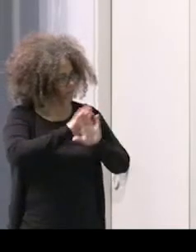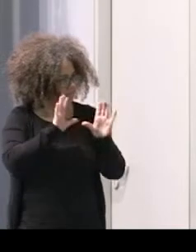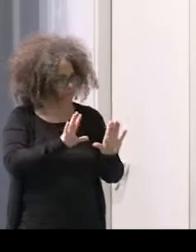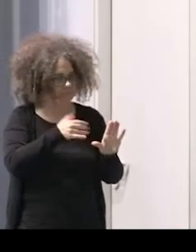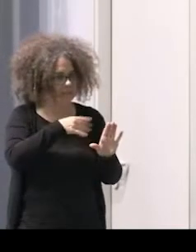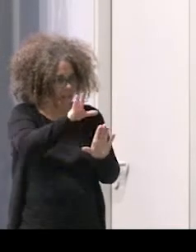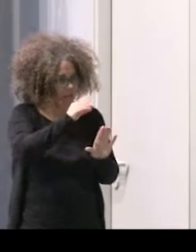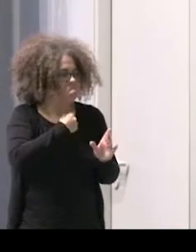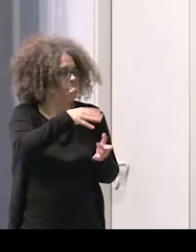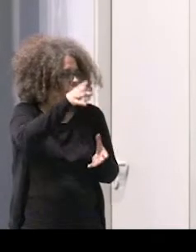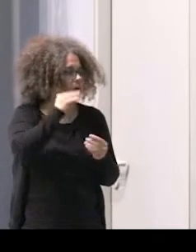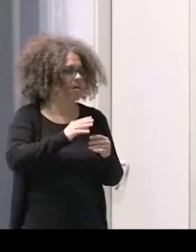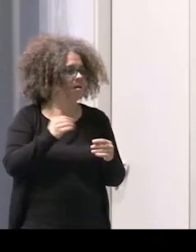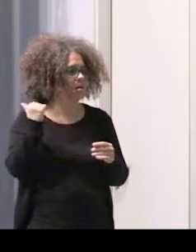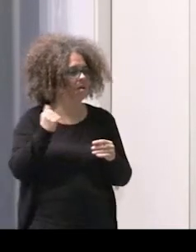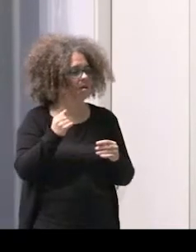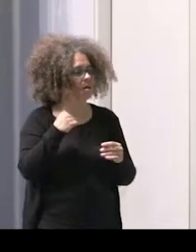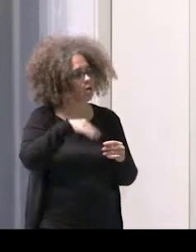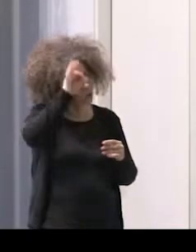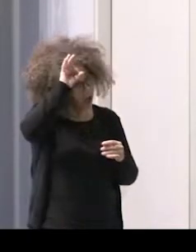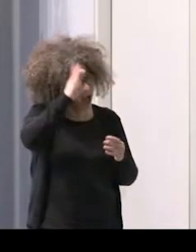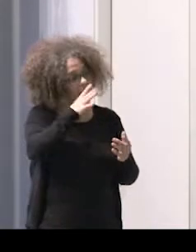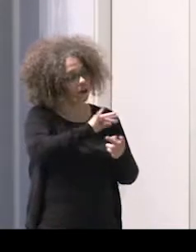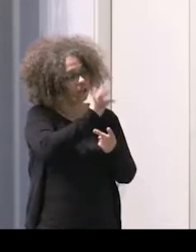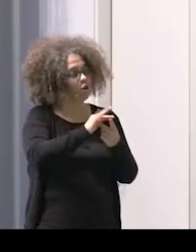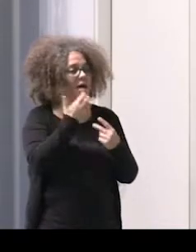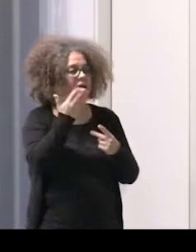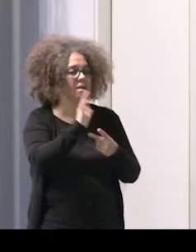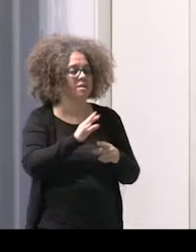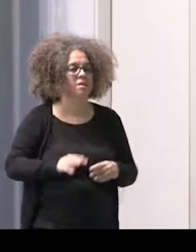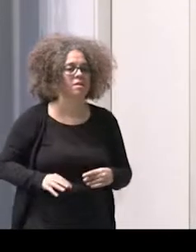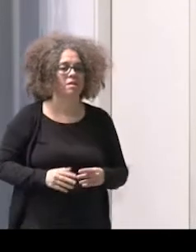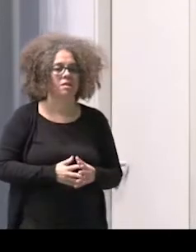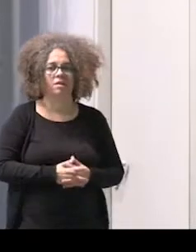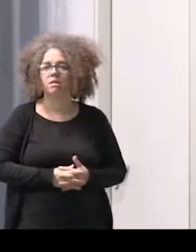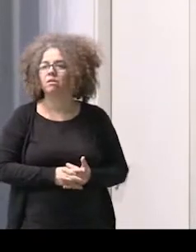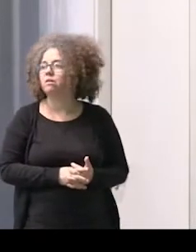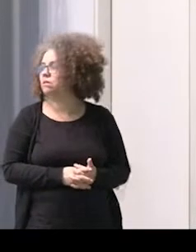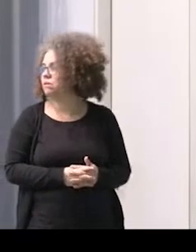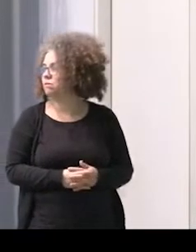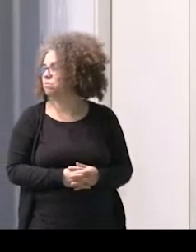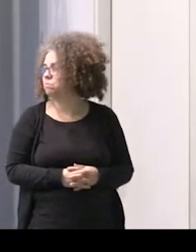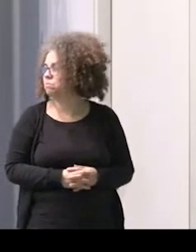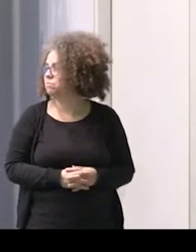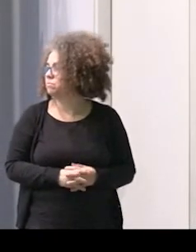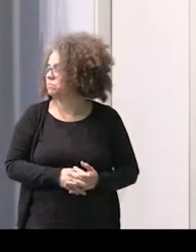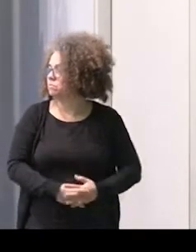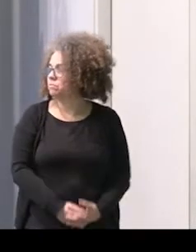información que recibe una persona con un implante, no la calidad con la que le recibe la información. Perdón.